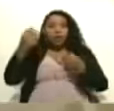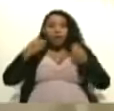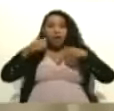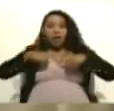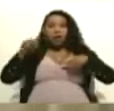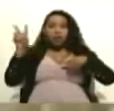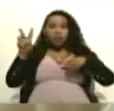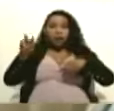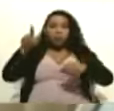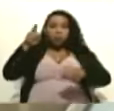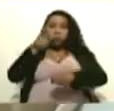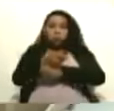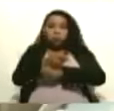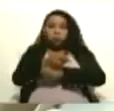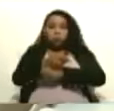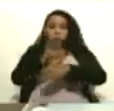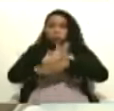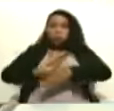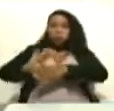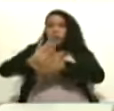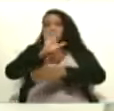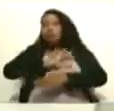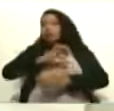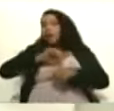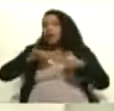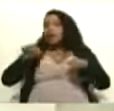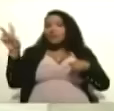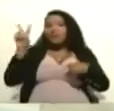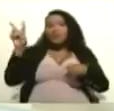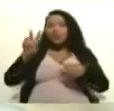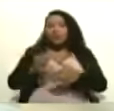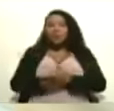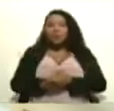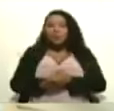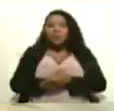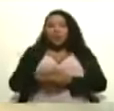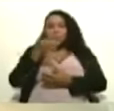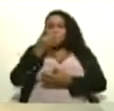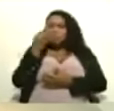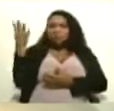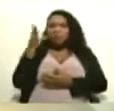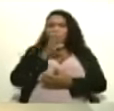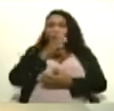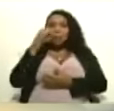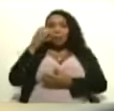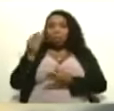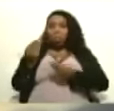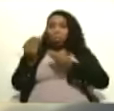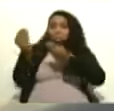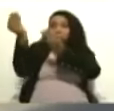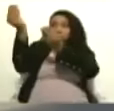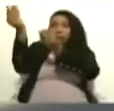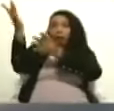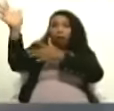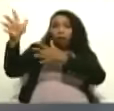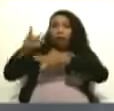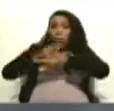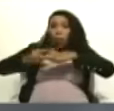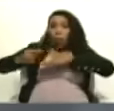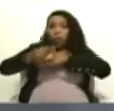proteger la soberanía la protege la basura de capriles dándole el titular a Guyana